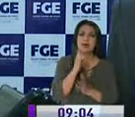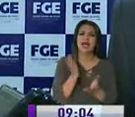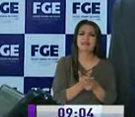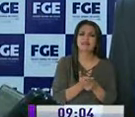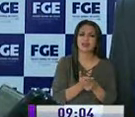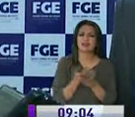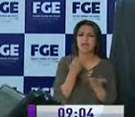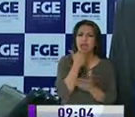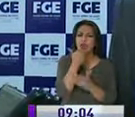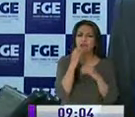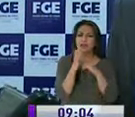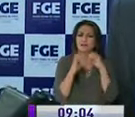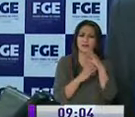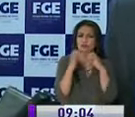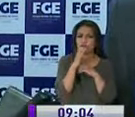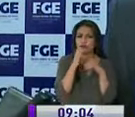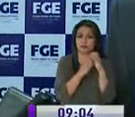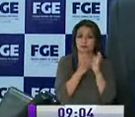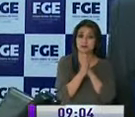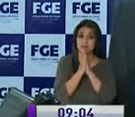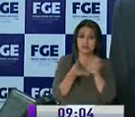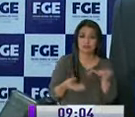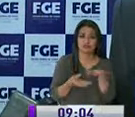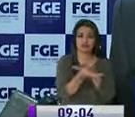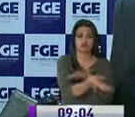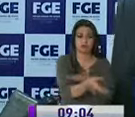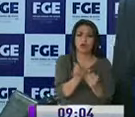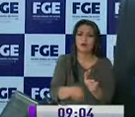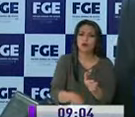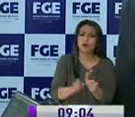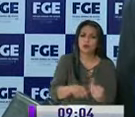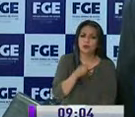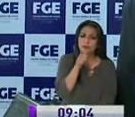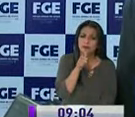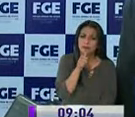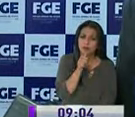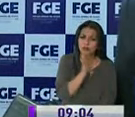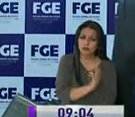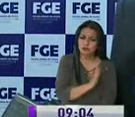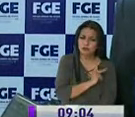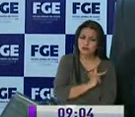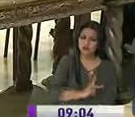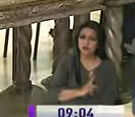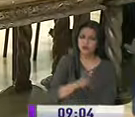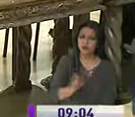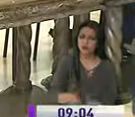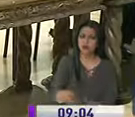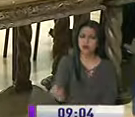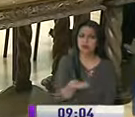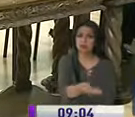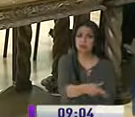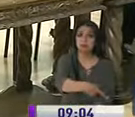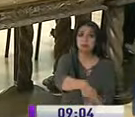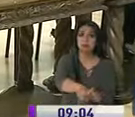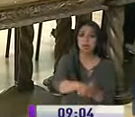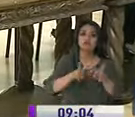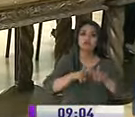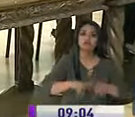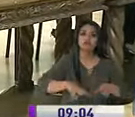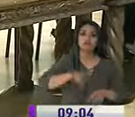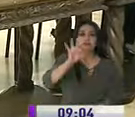transacción, termina siendo entregado a abogados particulares, a un abogado particular. La instrucción fiscal durará